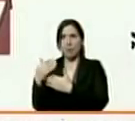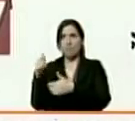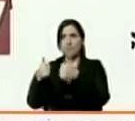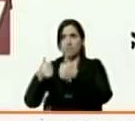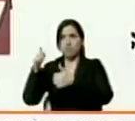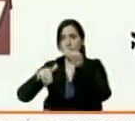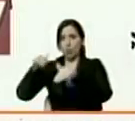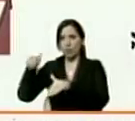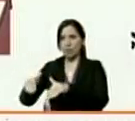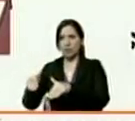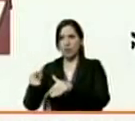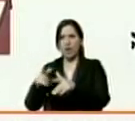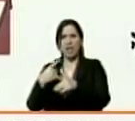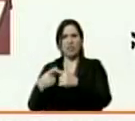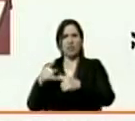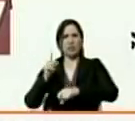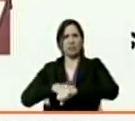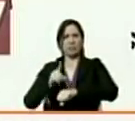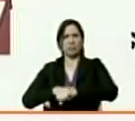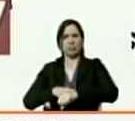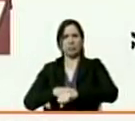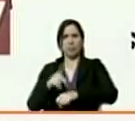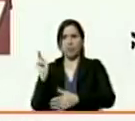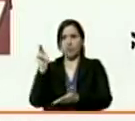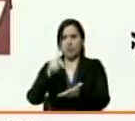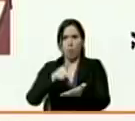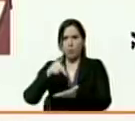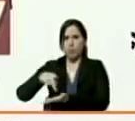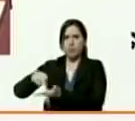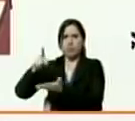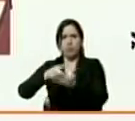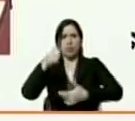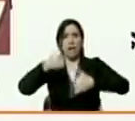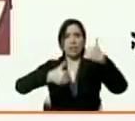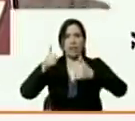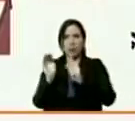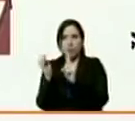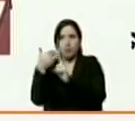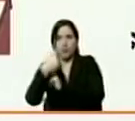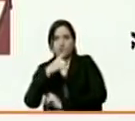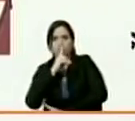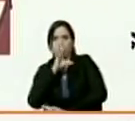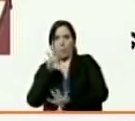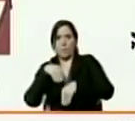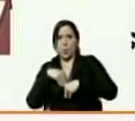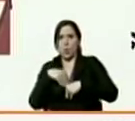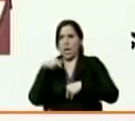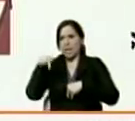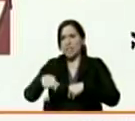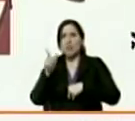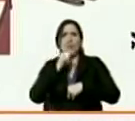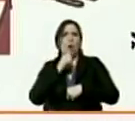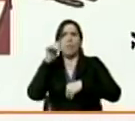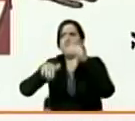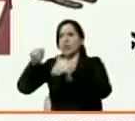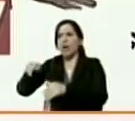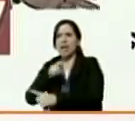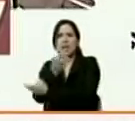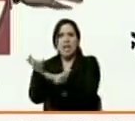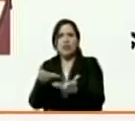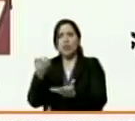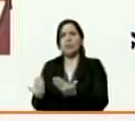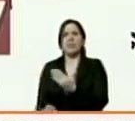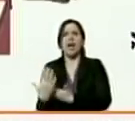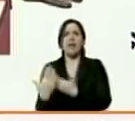Ellos hace tiempo están postulando candidatos escondidos, porque aquí no votaban ellos por una tarjeta que se llama